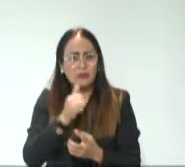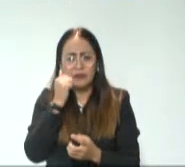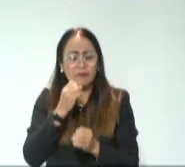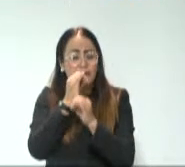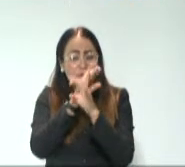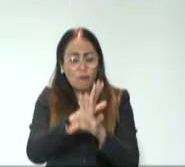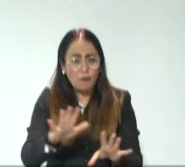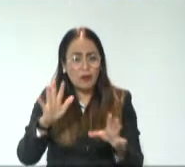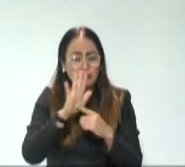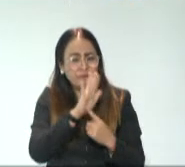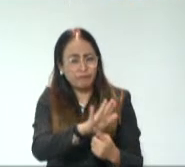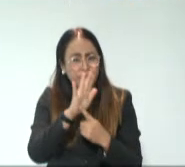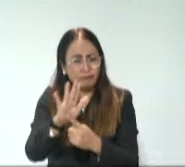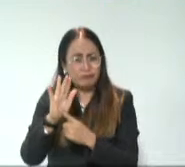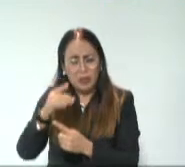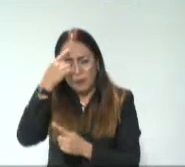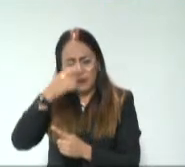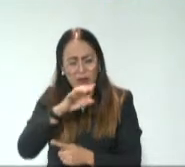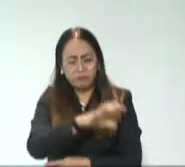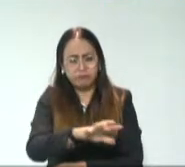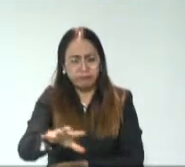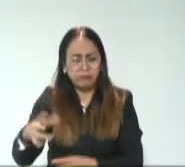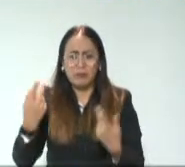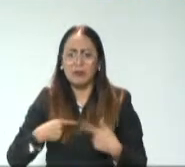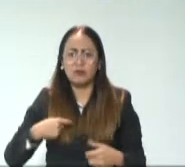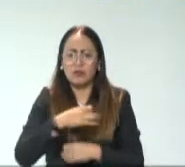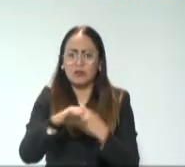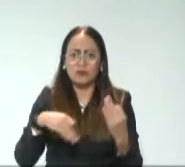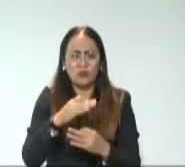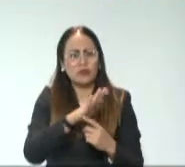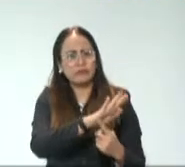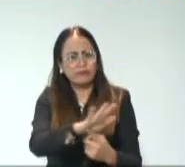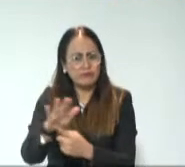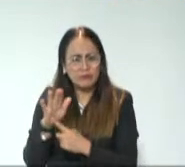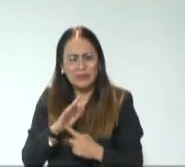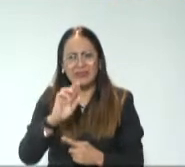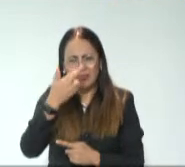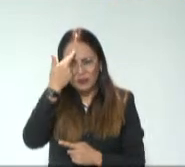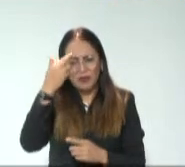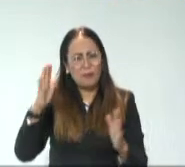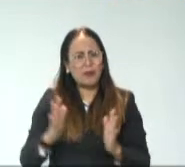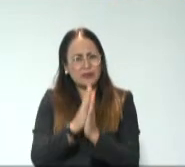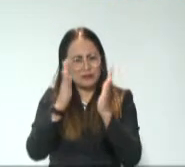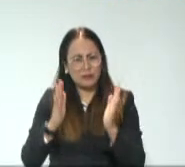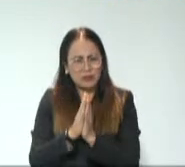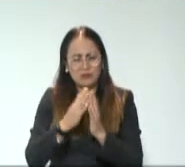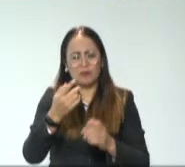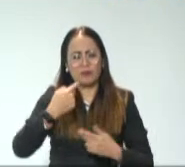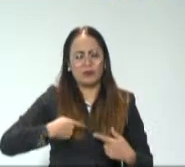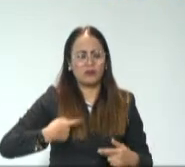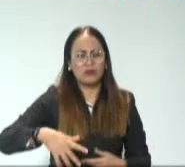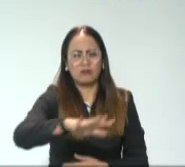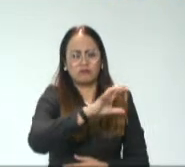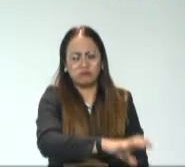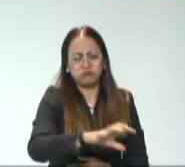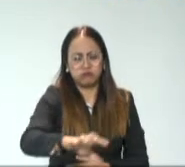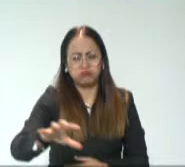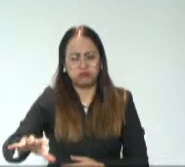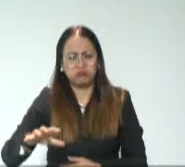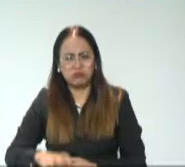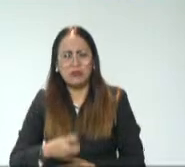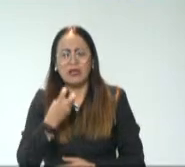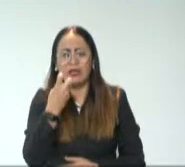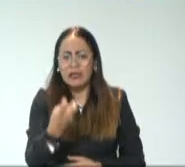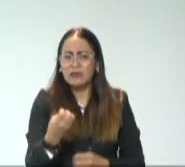comunidades en el manejo de la pandemia Si volvemos al punto en donde requerimos de la participación activa de las comunidades Entonces se vuelve también la